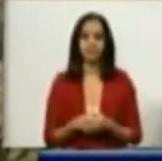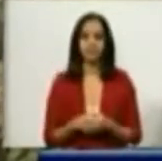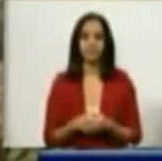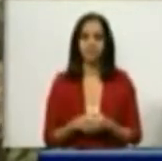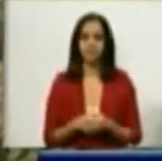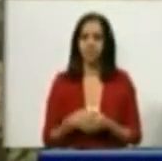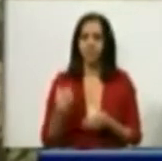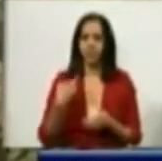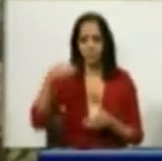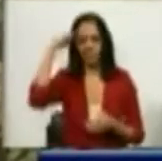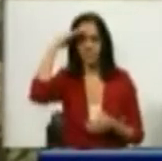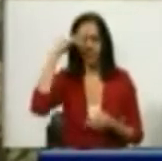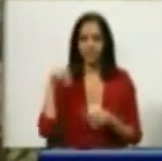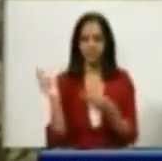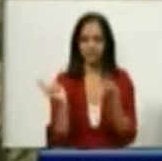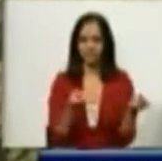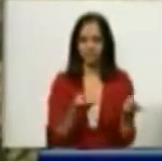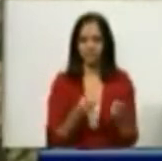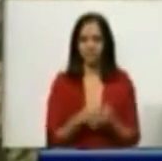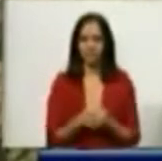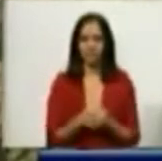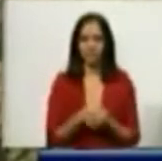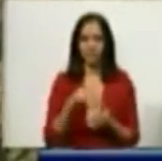primer Teniente López López Jesús